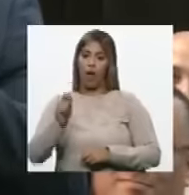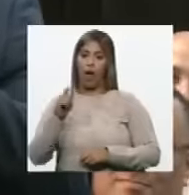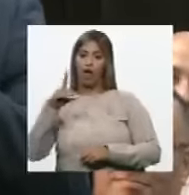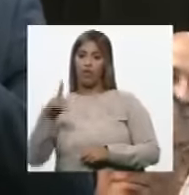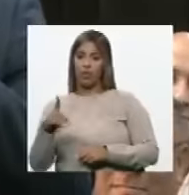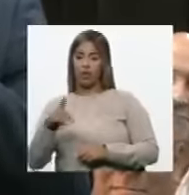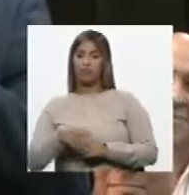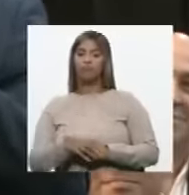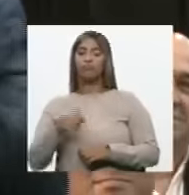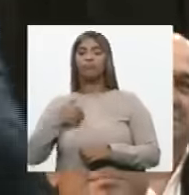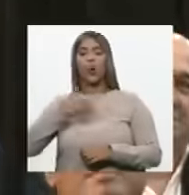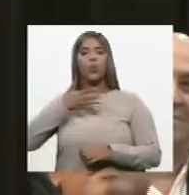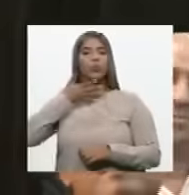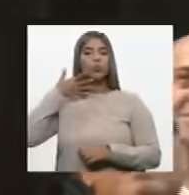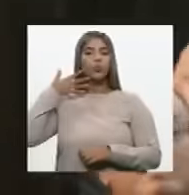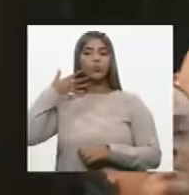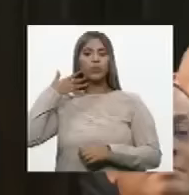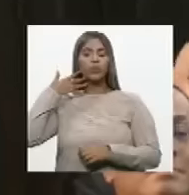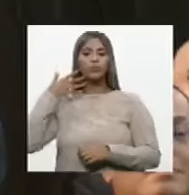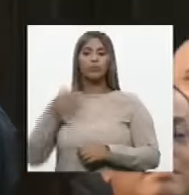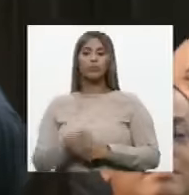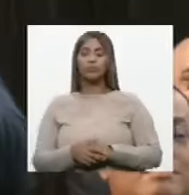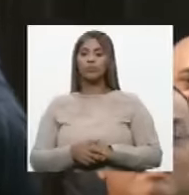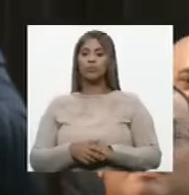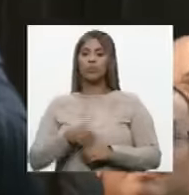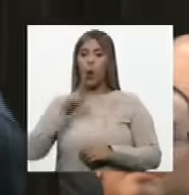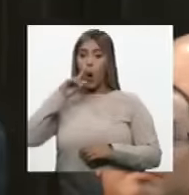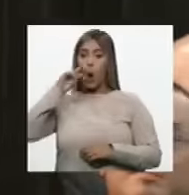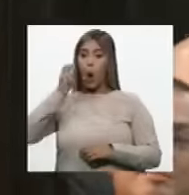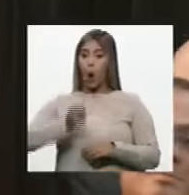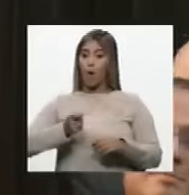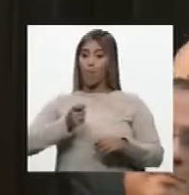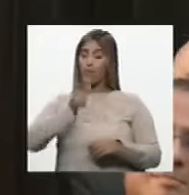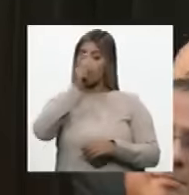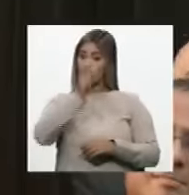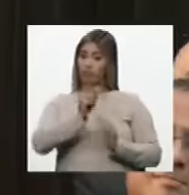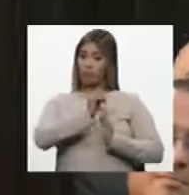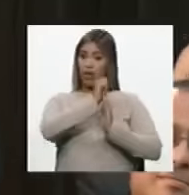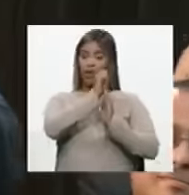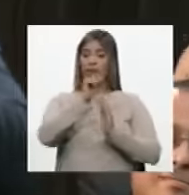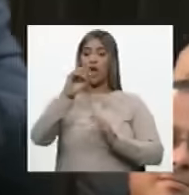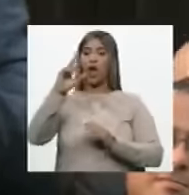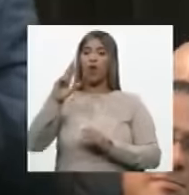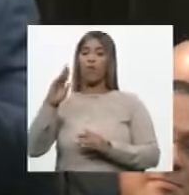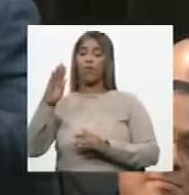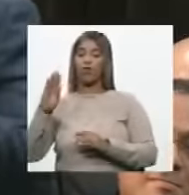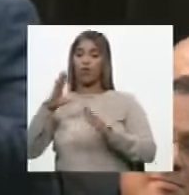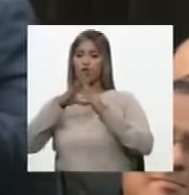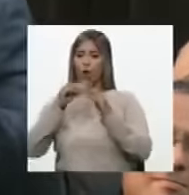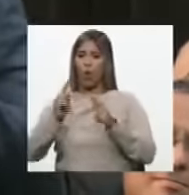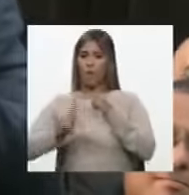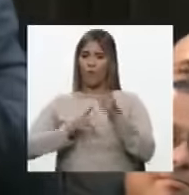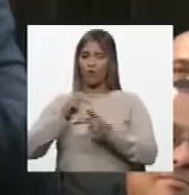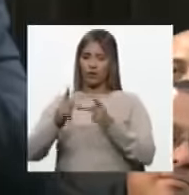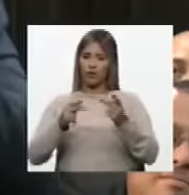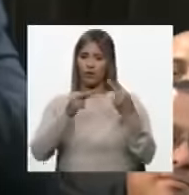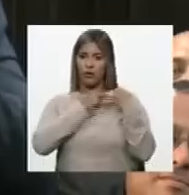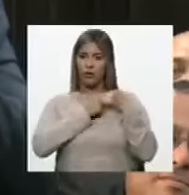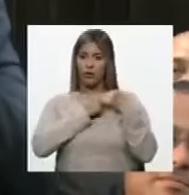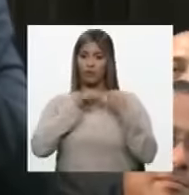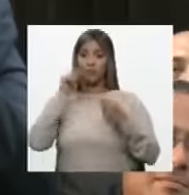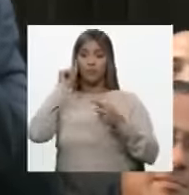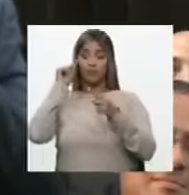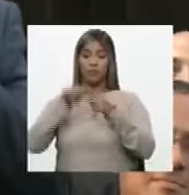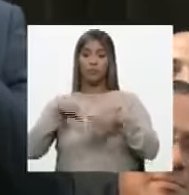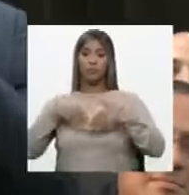que nos sentimos orgullosos de haber tenido un hombre como Rómulo Betancourt al frente de todos estos procesos, la razón por la